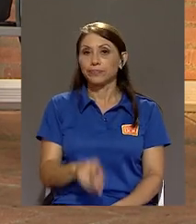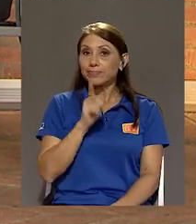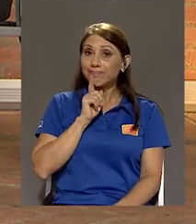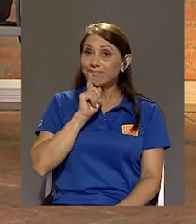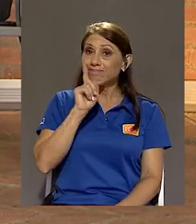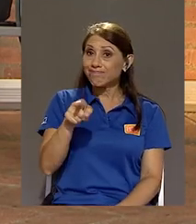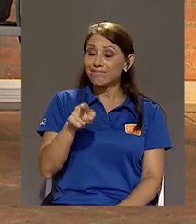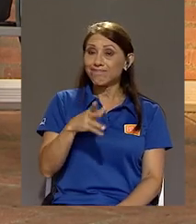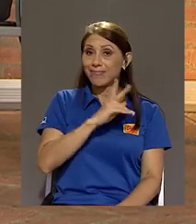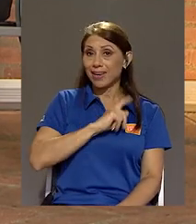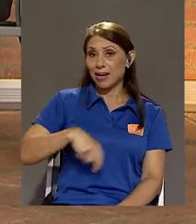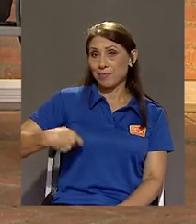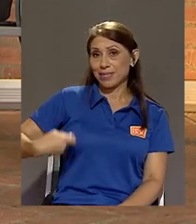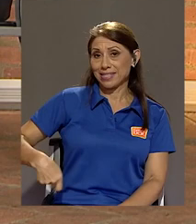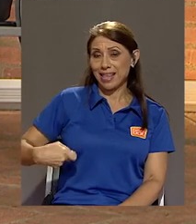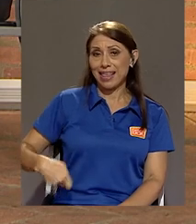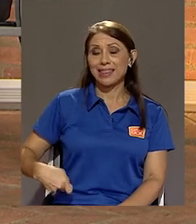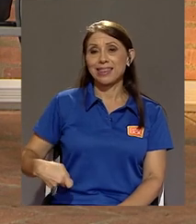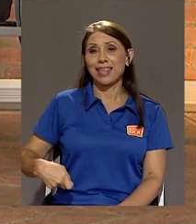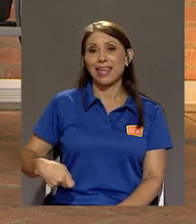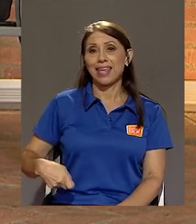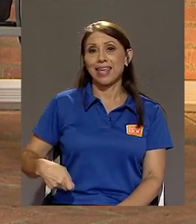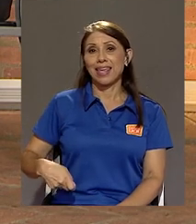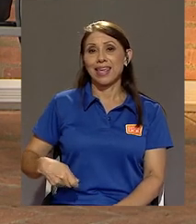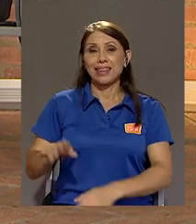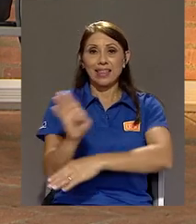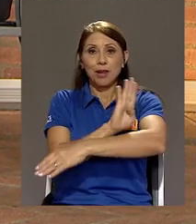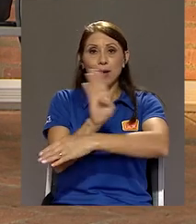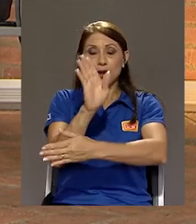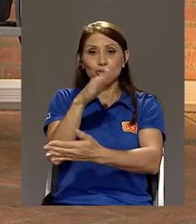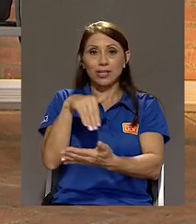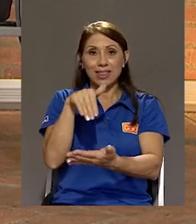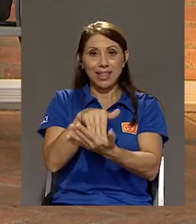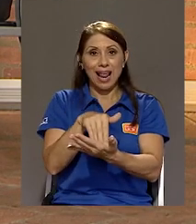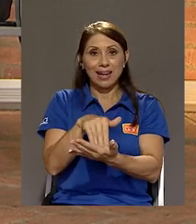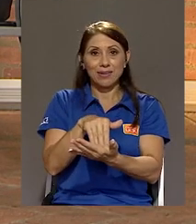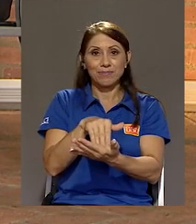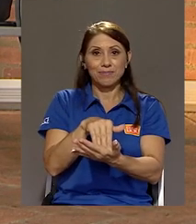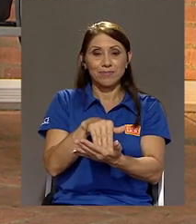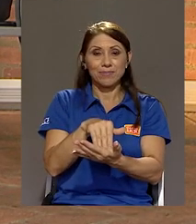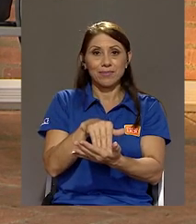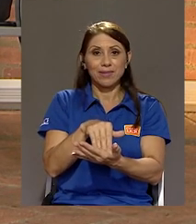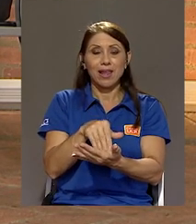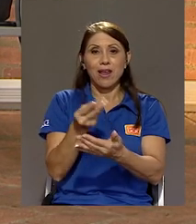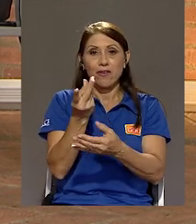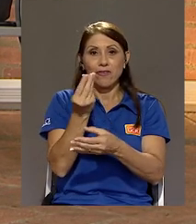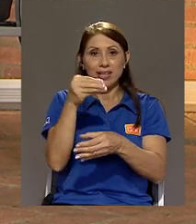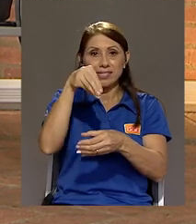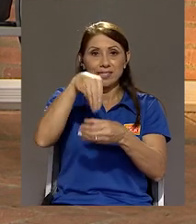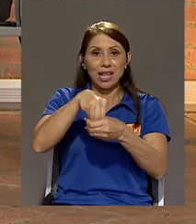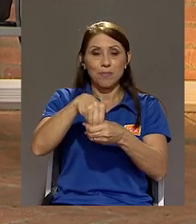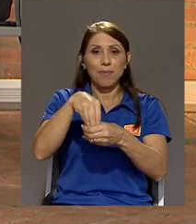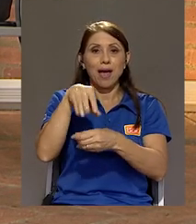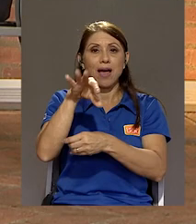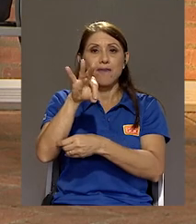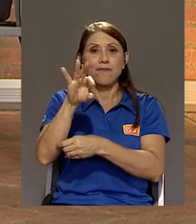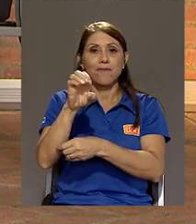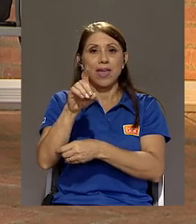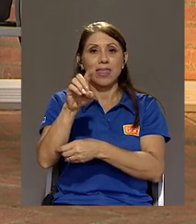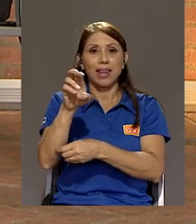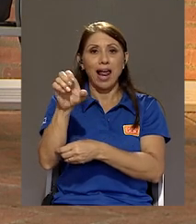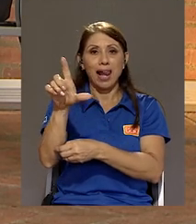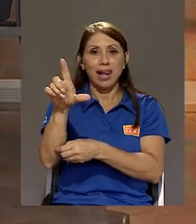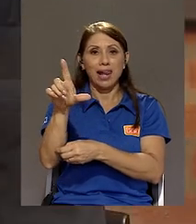el presidente del Banco Central, Reserva Federal, en el caso de